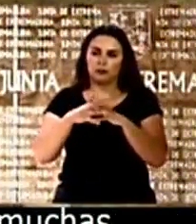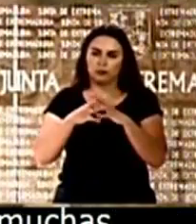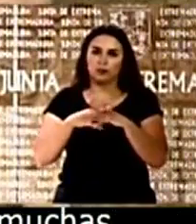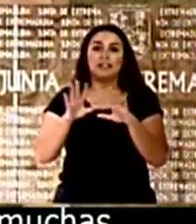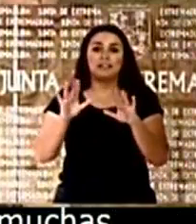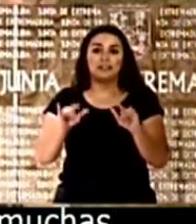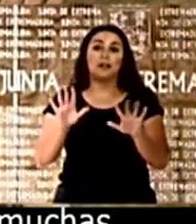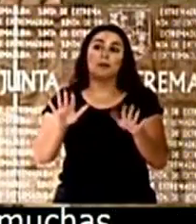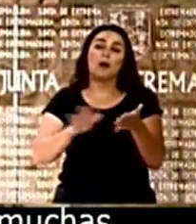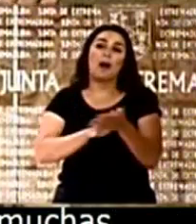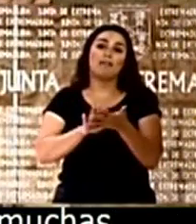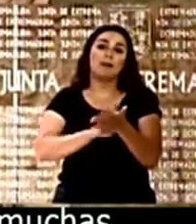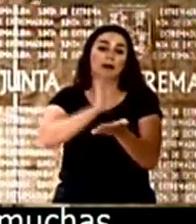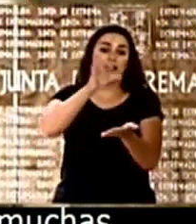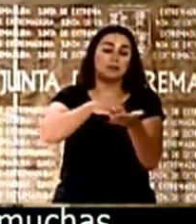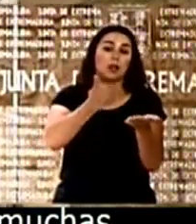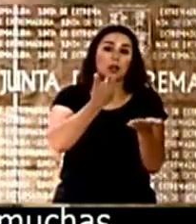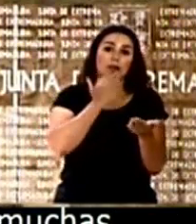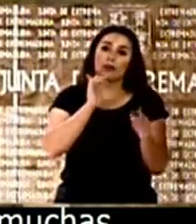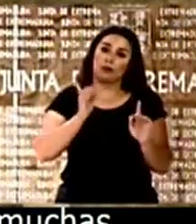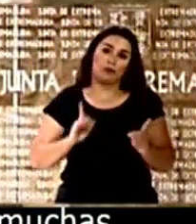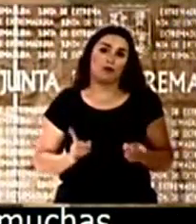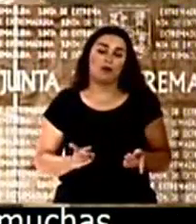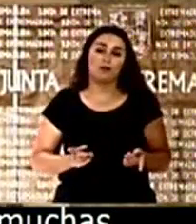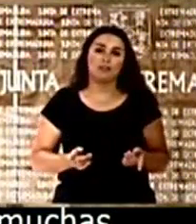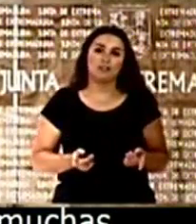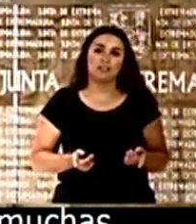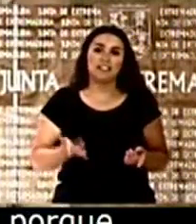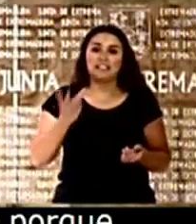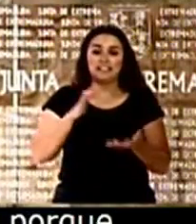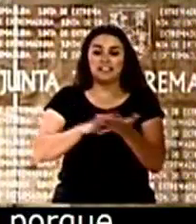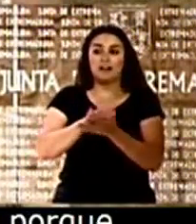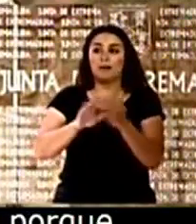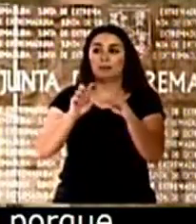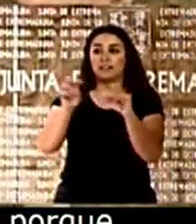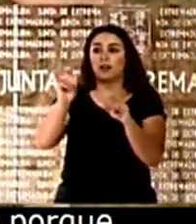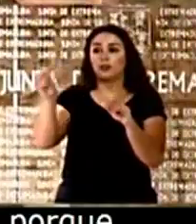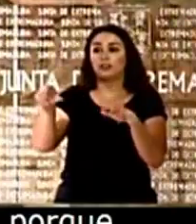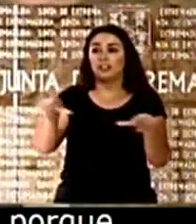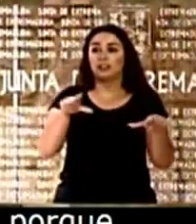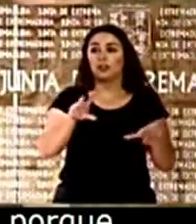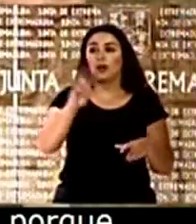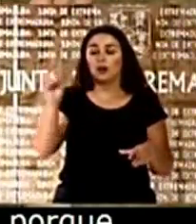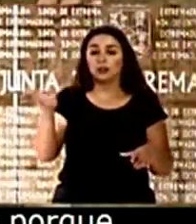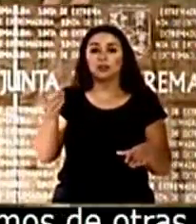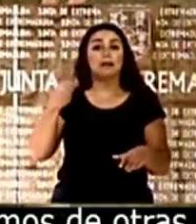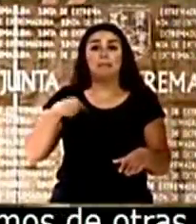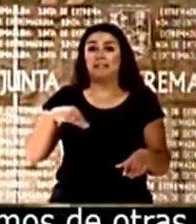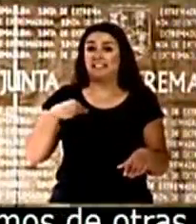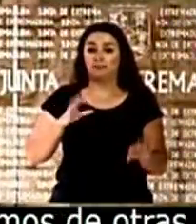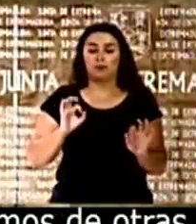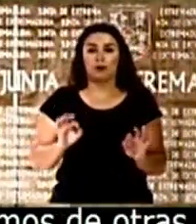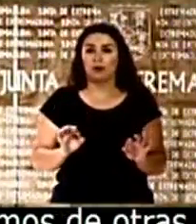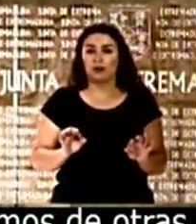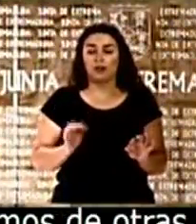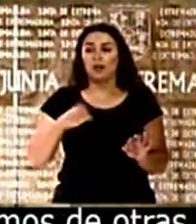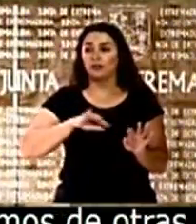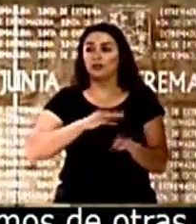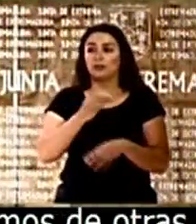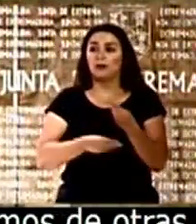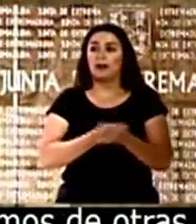porque hablemos de instalaciones de ocio. Cuando hablamos de otras empresas de otros sectores, tenemos las mismas debilidades. Y lo que tenemos que